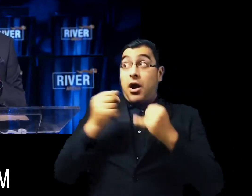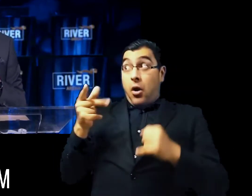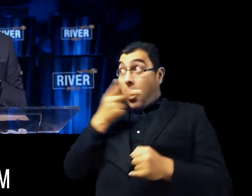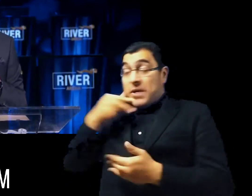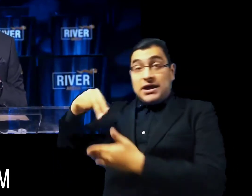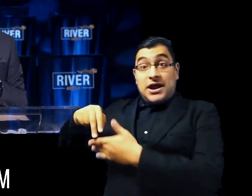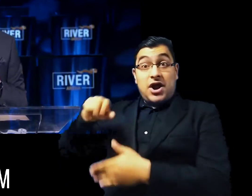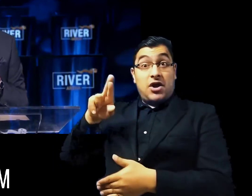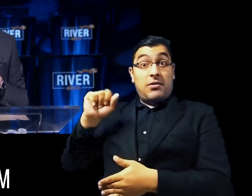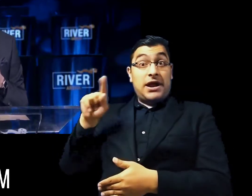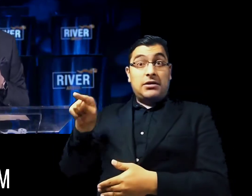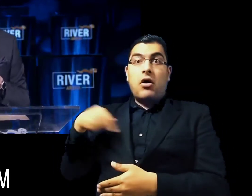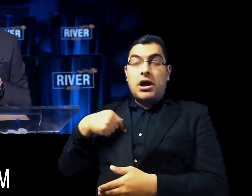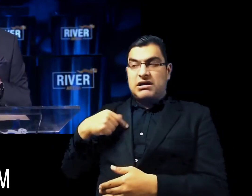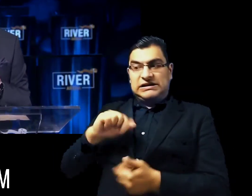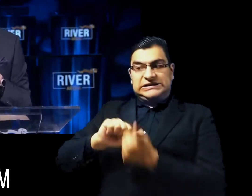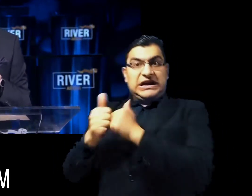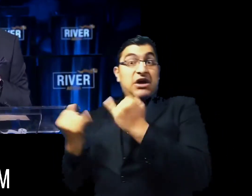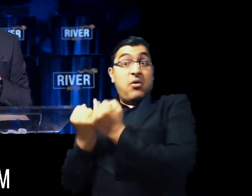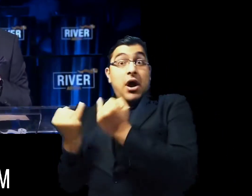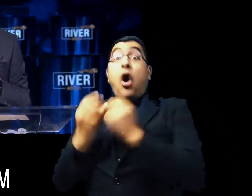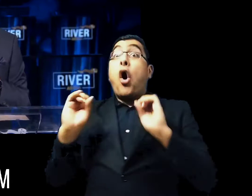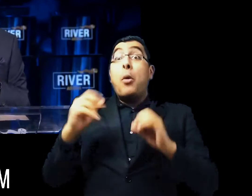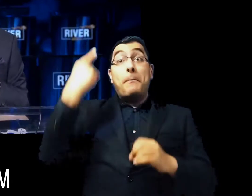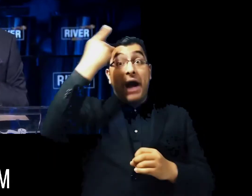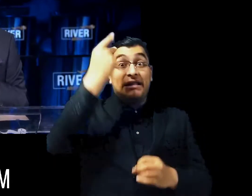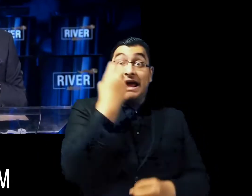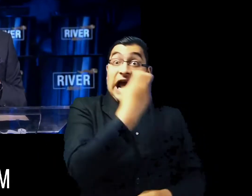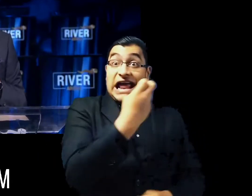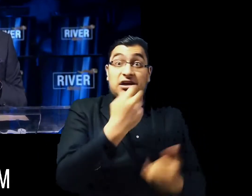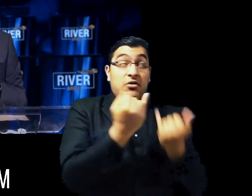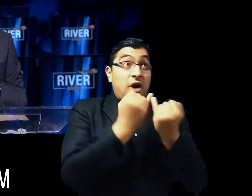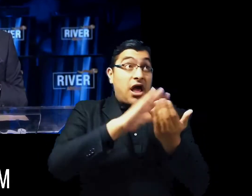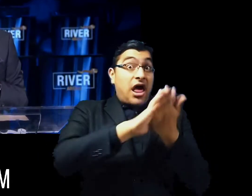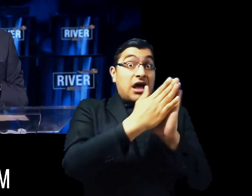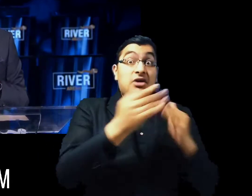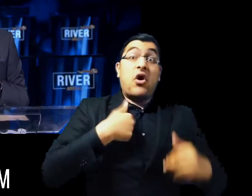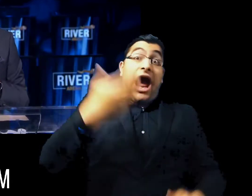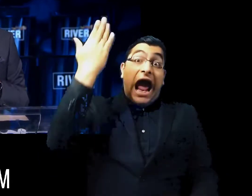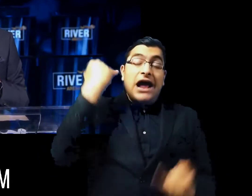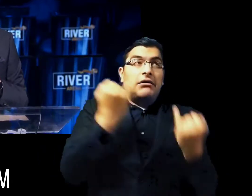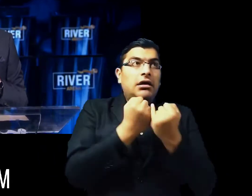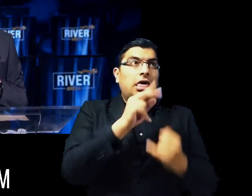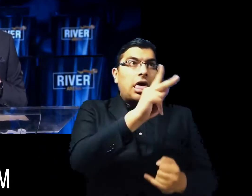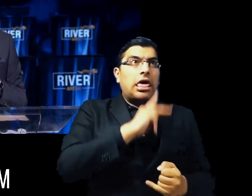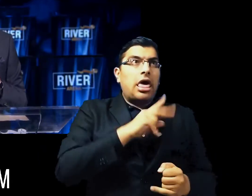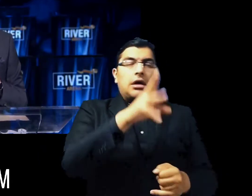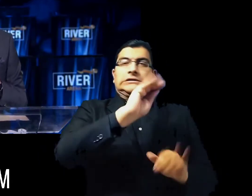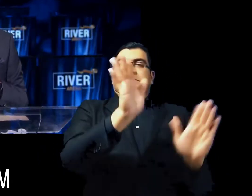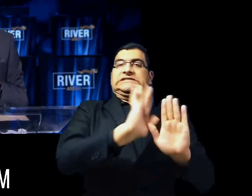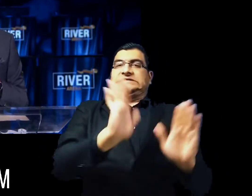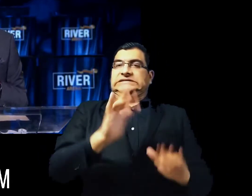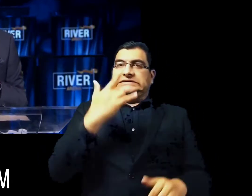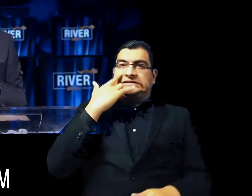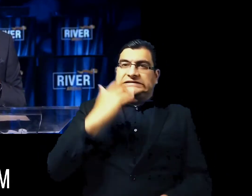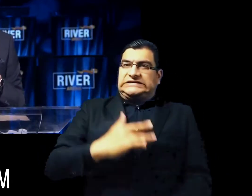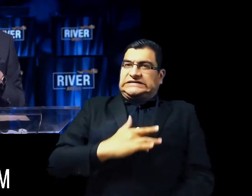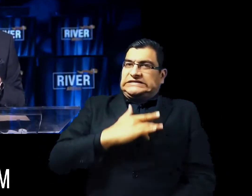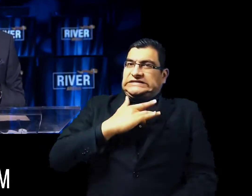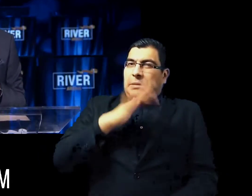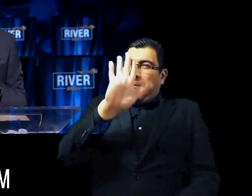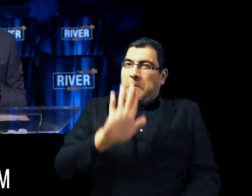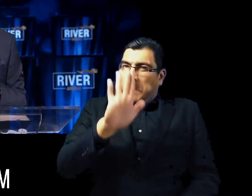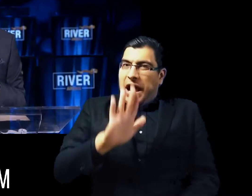Roberto, o lo que es peor, como el pastor de Roberto y en ese entonces el mío. Aunque suene raro, lo que sentía era algo así como